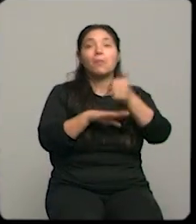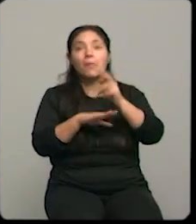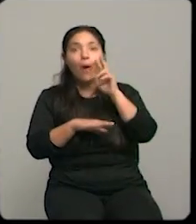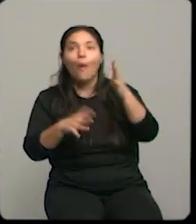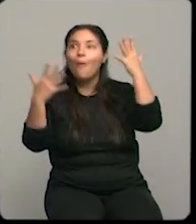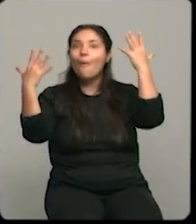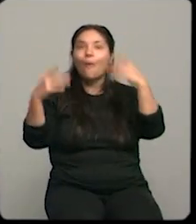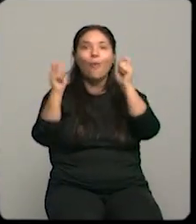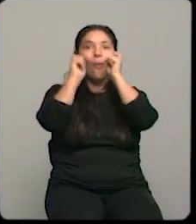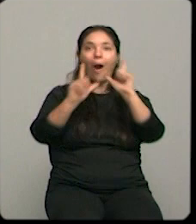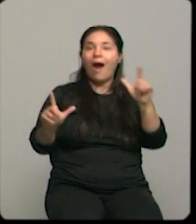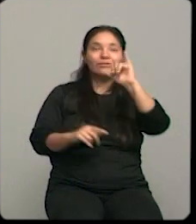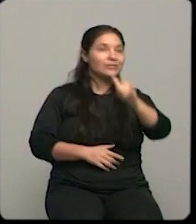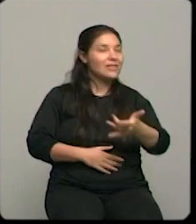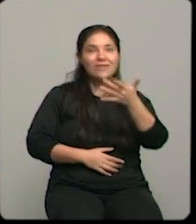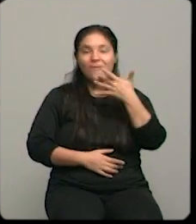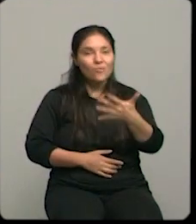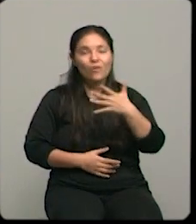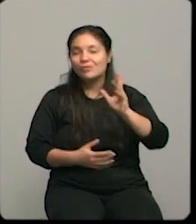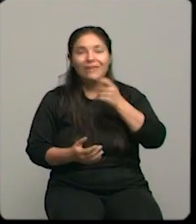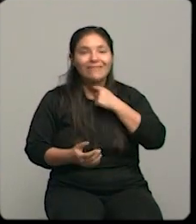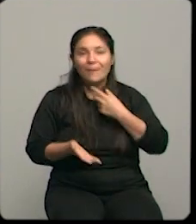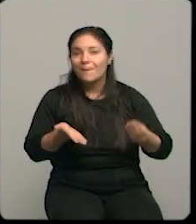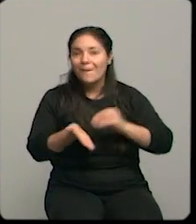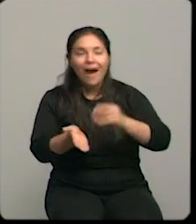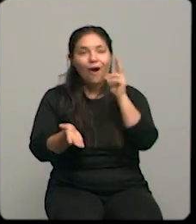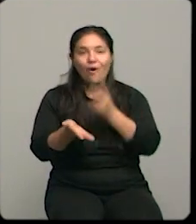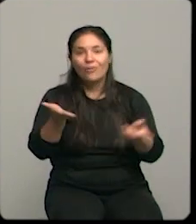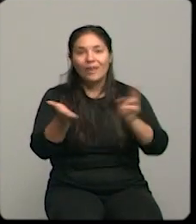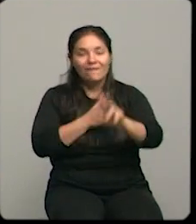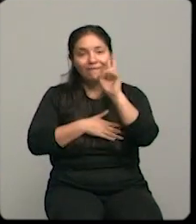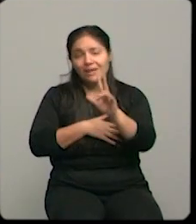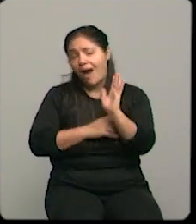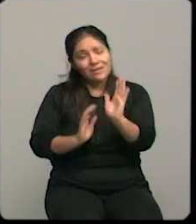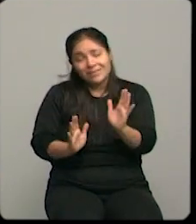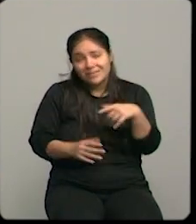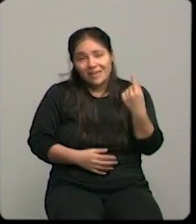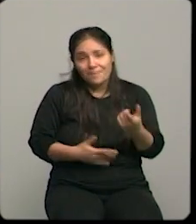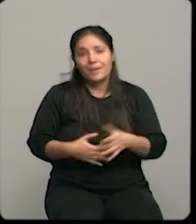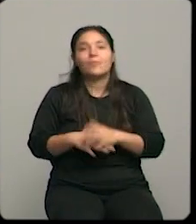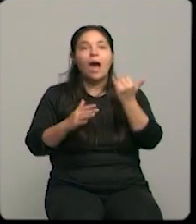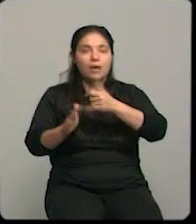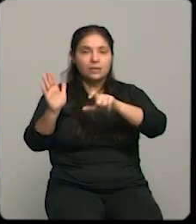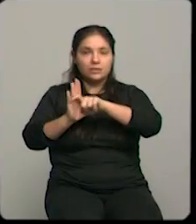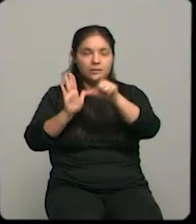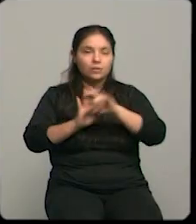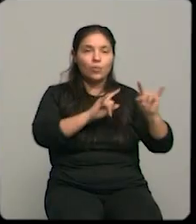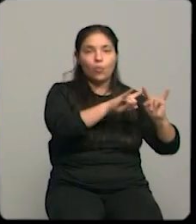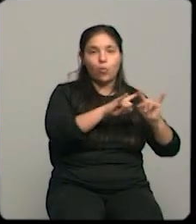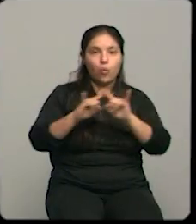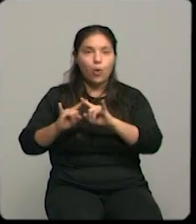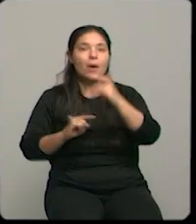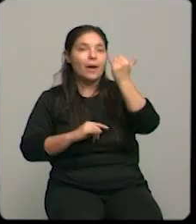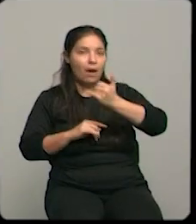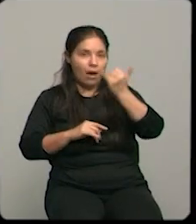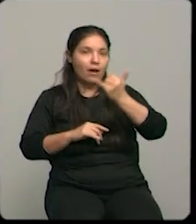espectacular, me encanta, vuelo, ¿cuándo es el próximo? Tenemos un muy buen trabajo en las redes sociales, Sí. Al margen de la página web y los boletines,